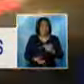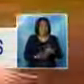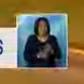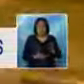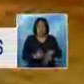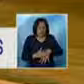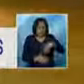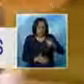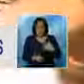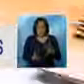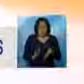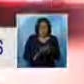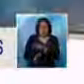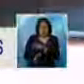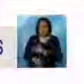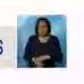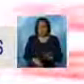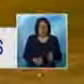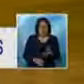vamos,